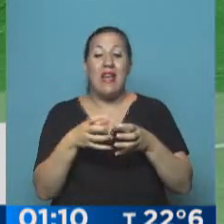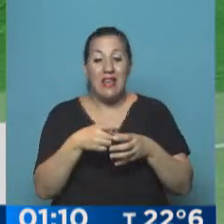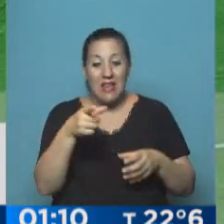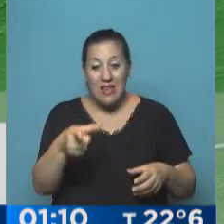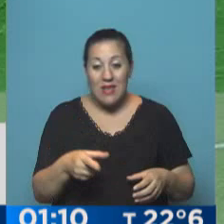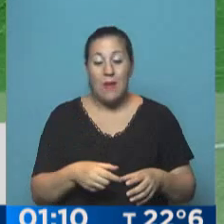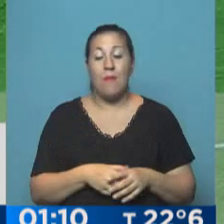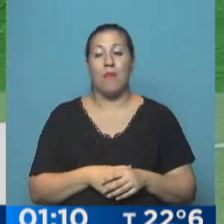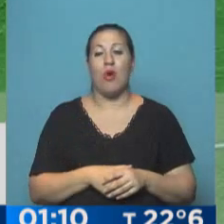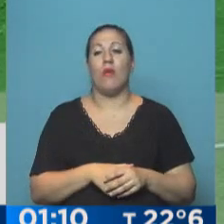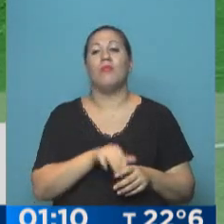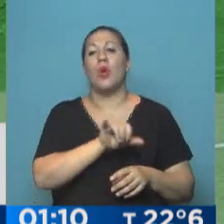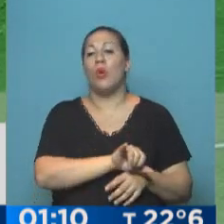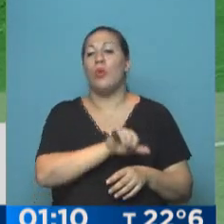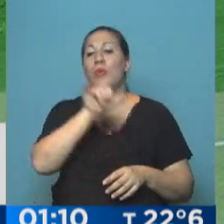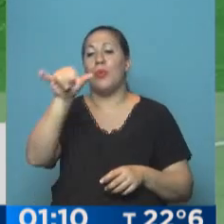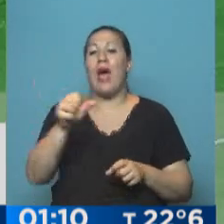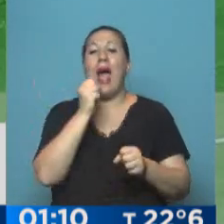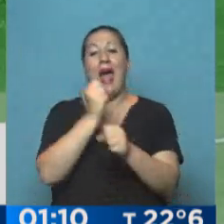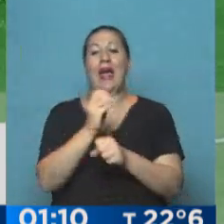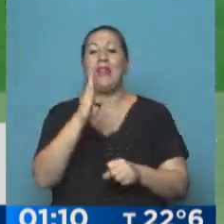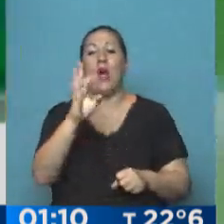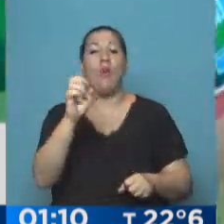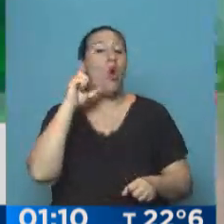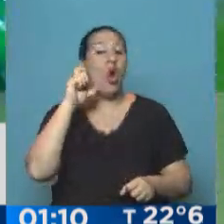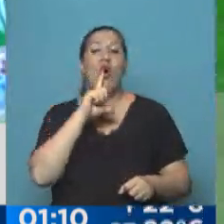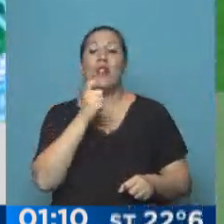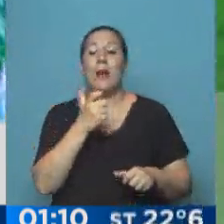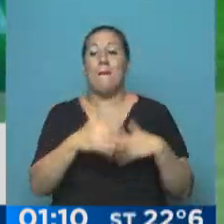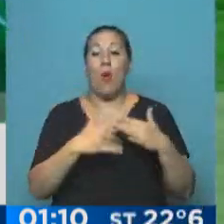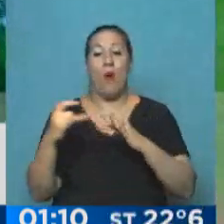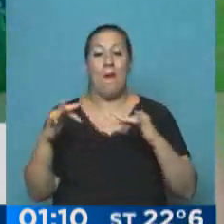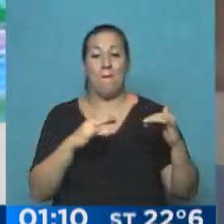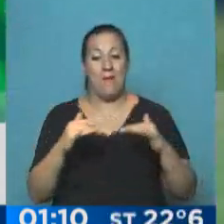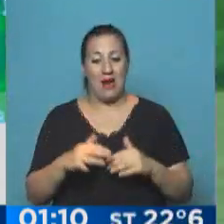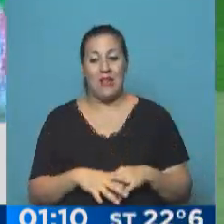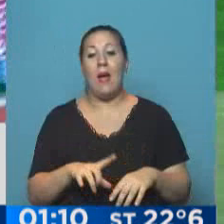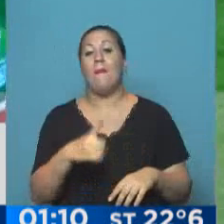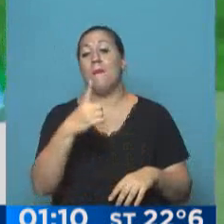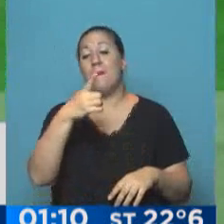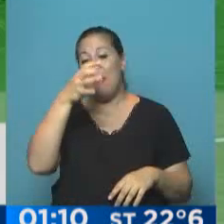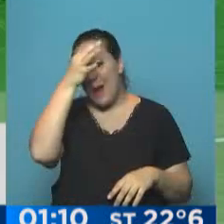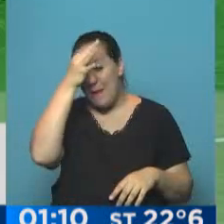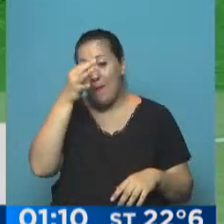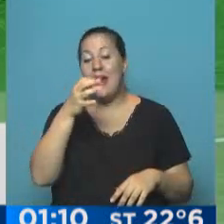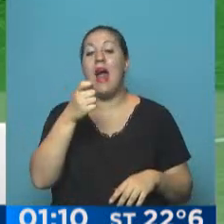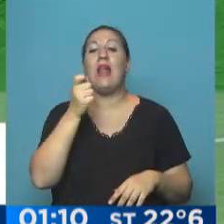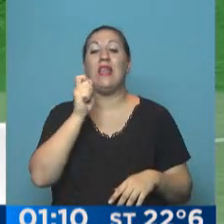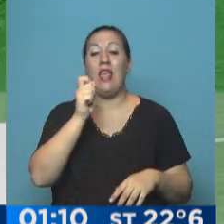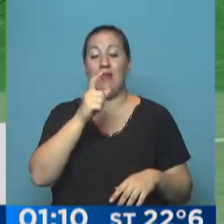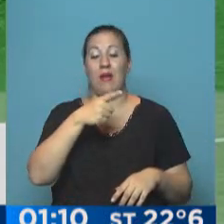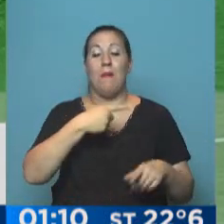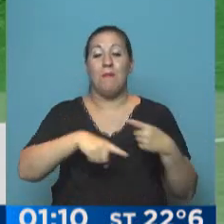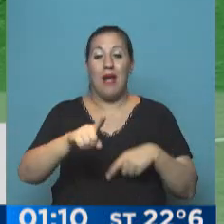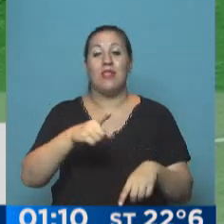Domínguez tomó un vuelo hacia Bogotá para jugar este partido allí en el Campín. Primer penal lo iba a patear